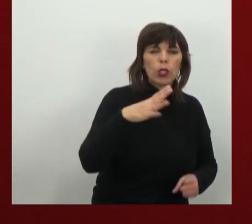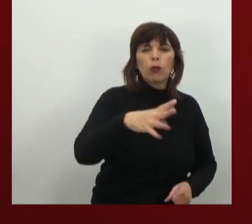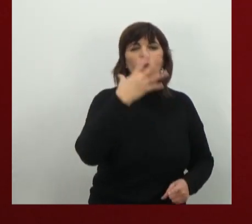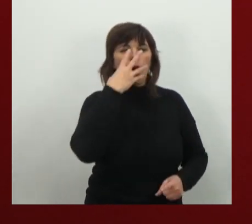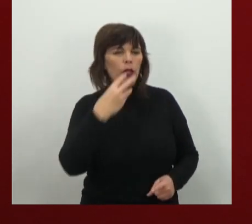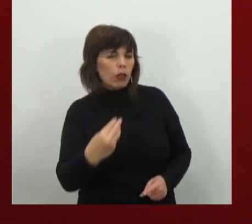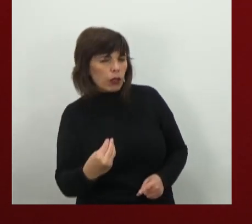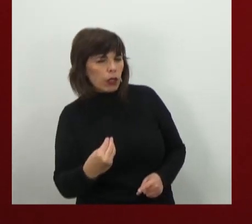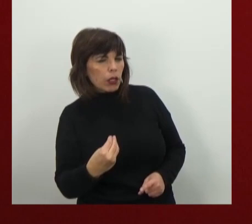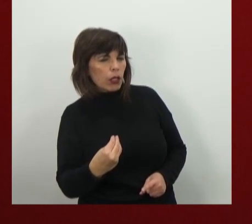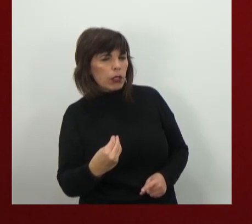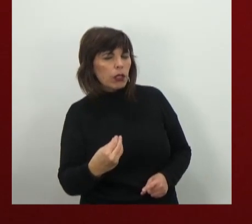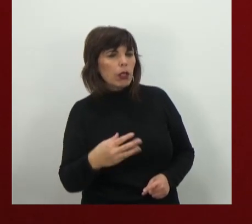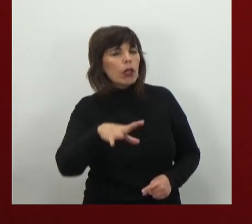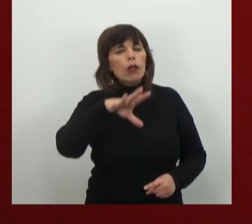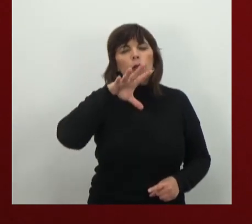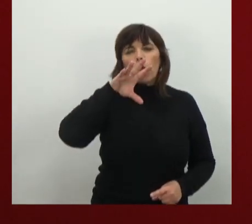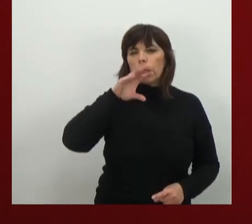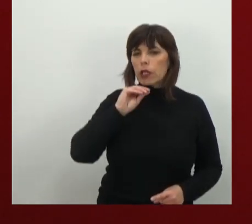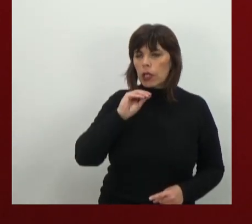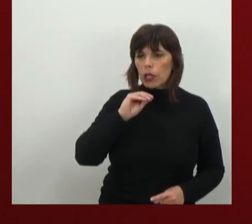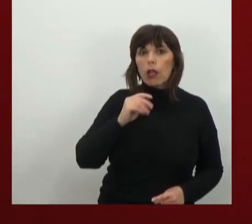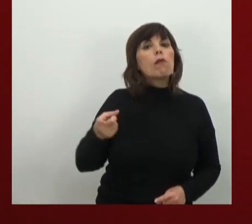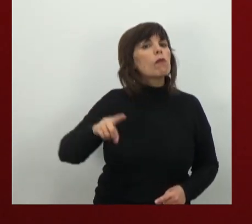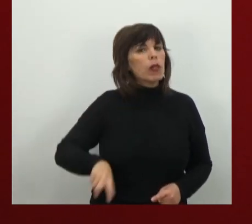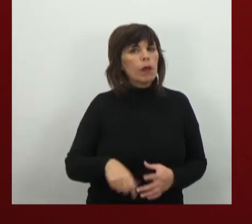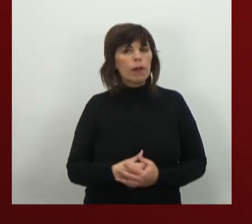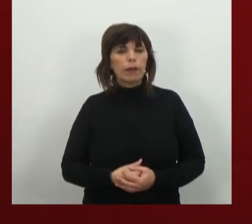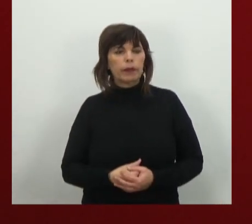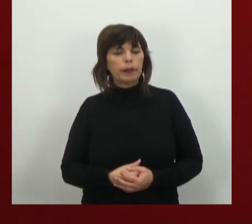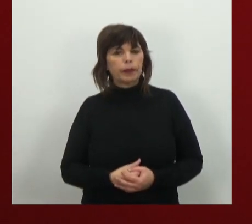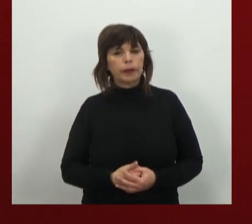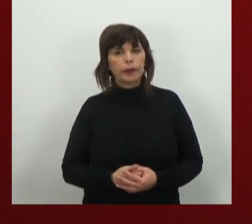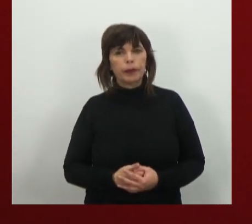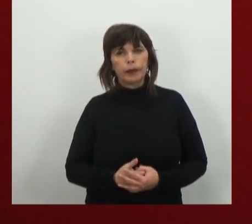Dios. Era un ver en el espíritu. Ok.